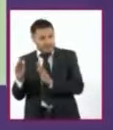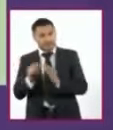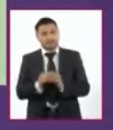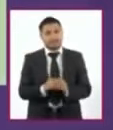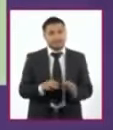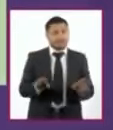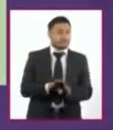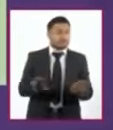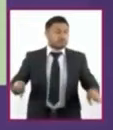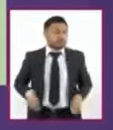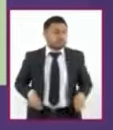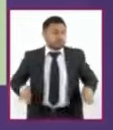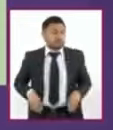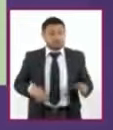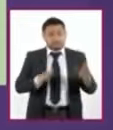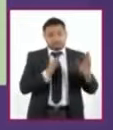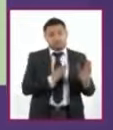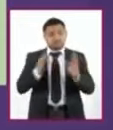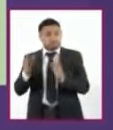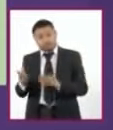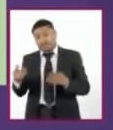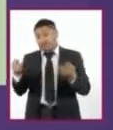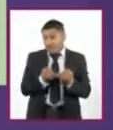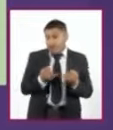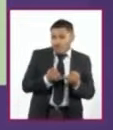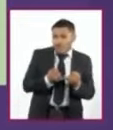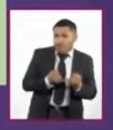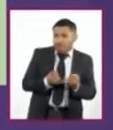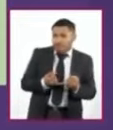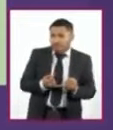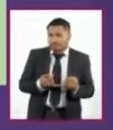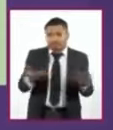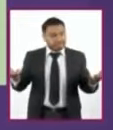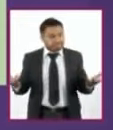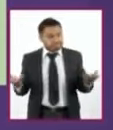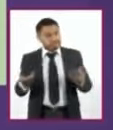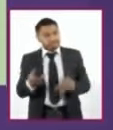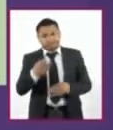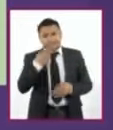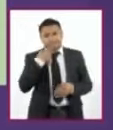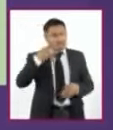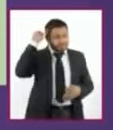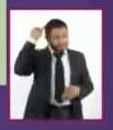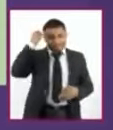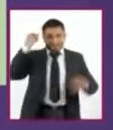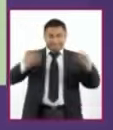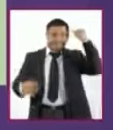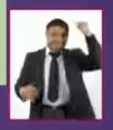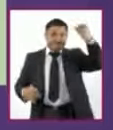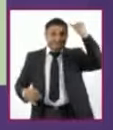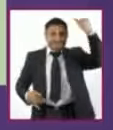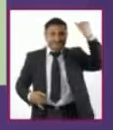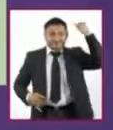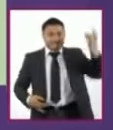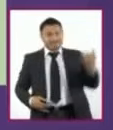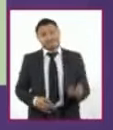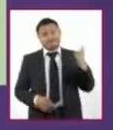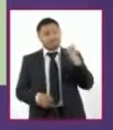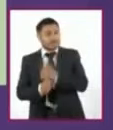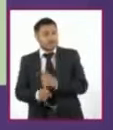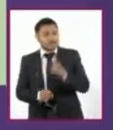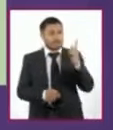son entre sí las dos partes? ¿Serán iguales? Podríamos hacer uso de nuestra imaginación para poder predecir